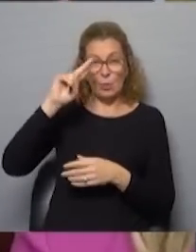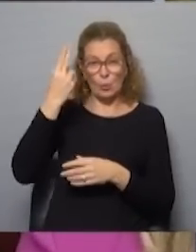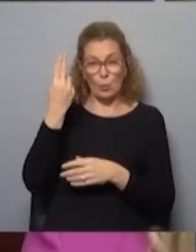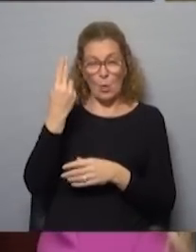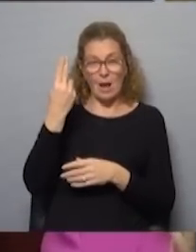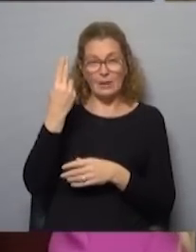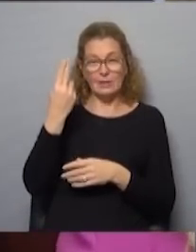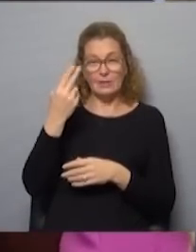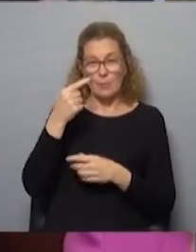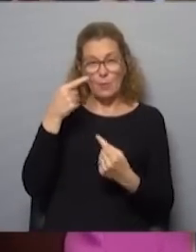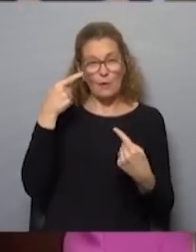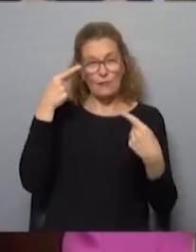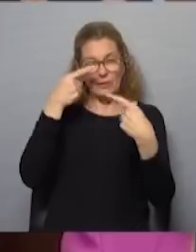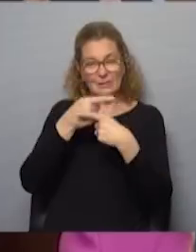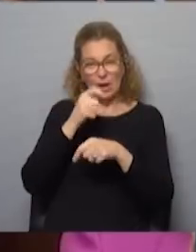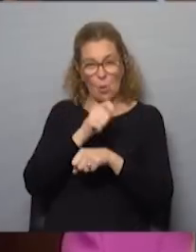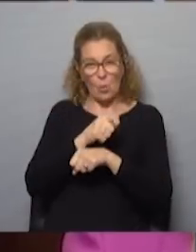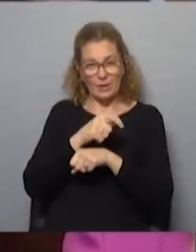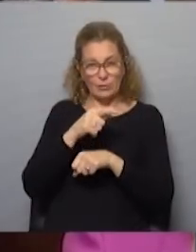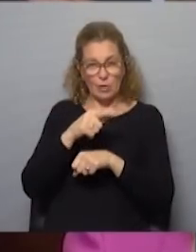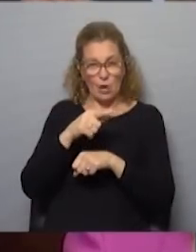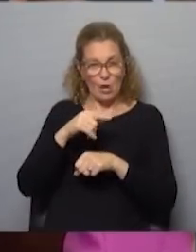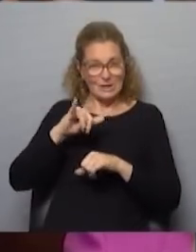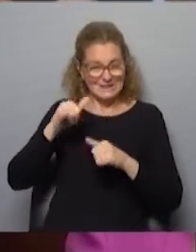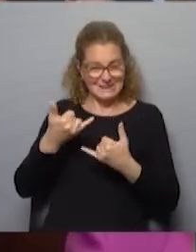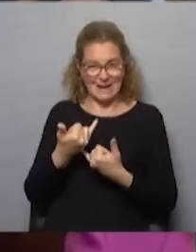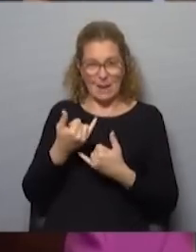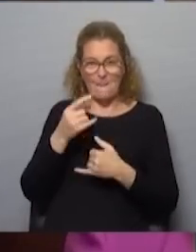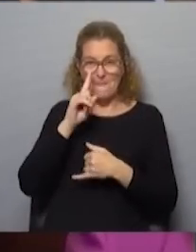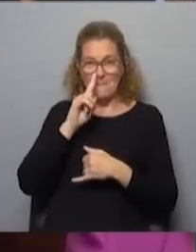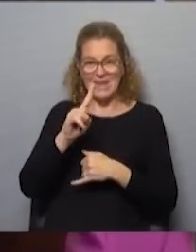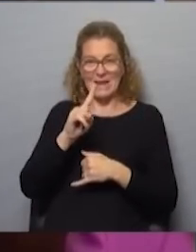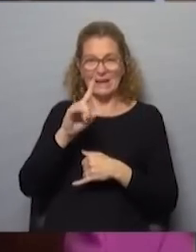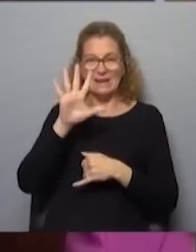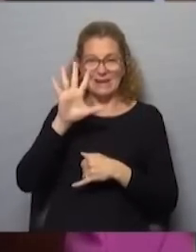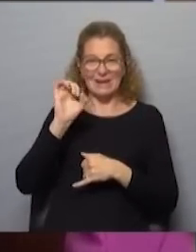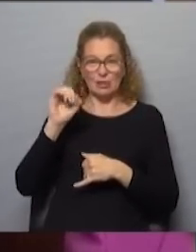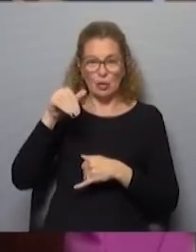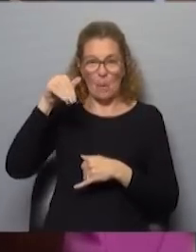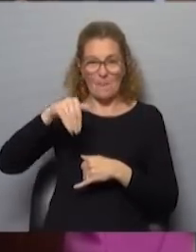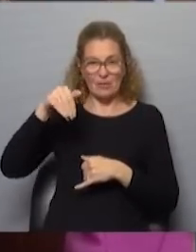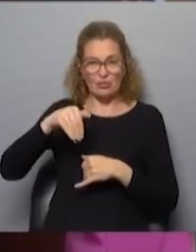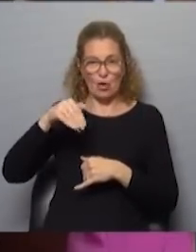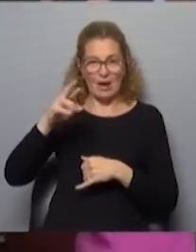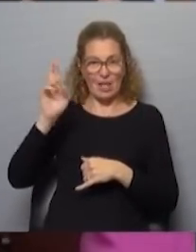estaba por enfrentar un juicio inminente de 1500 millones de dólares